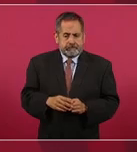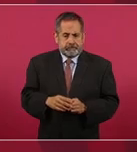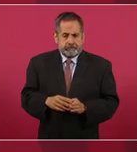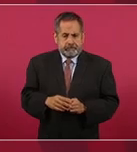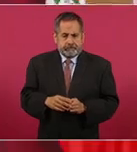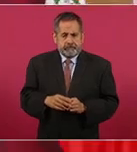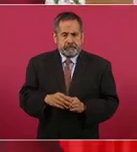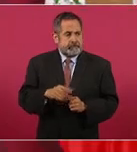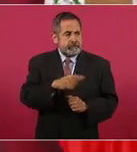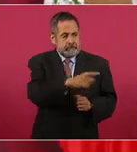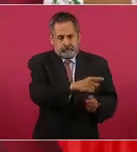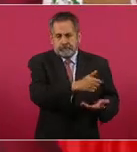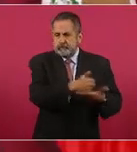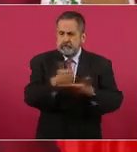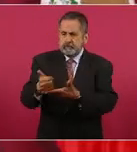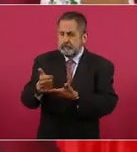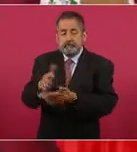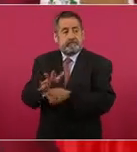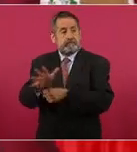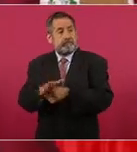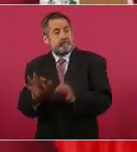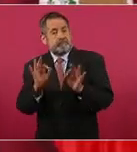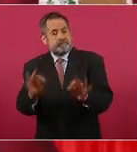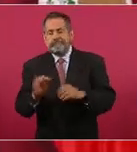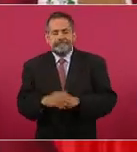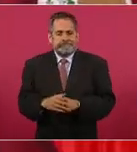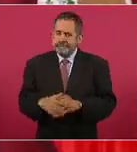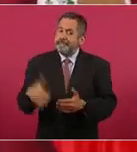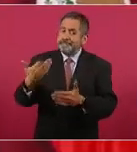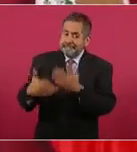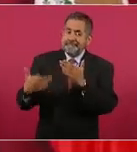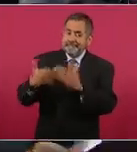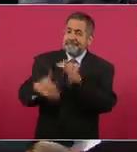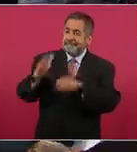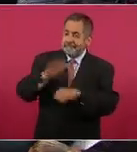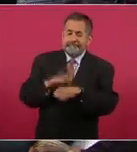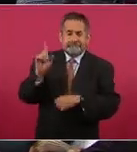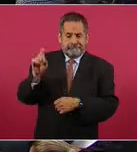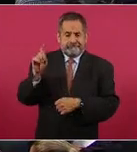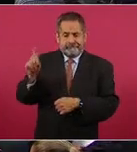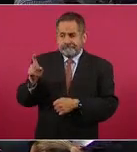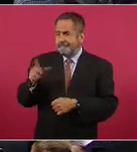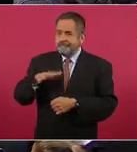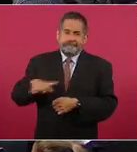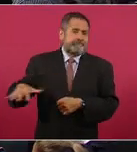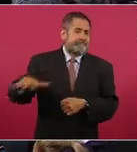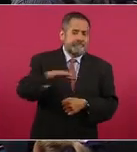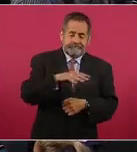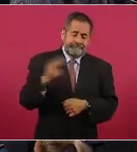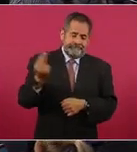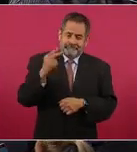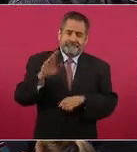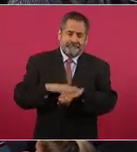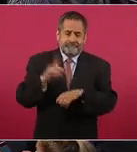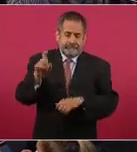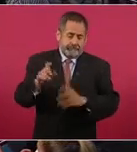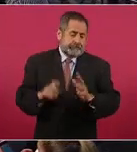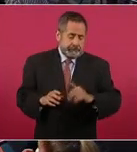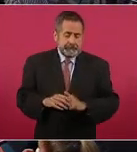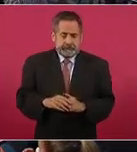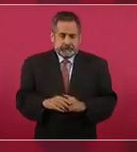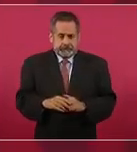es suficiente con el agua que ellos tienen asignada. También